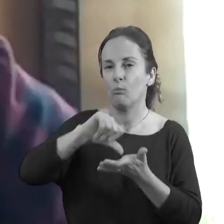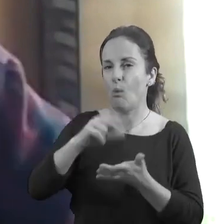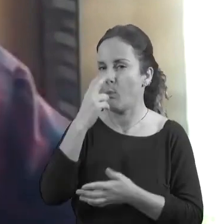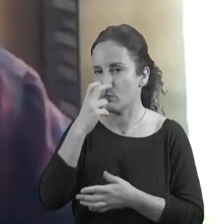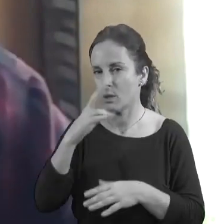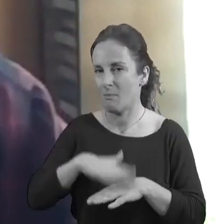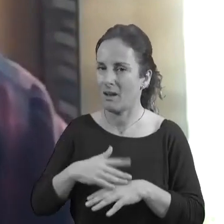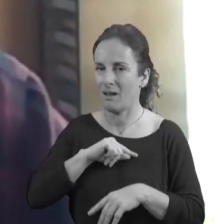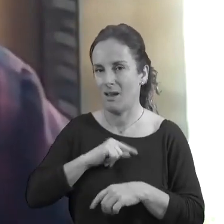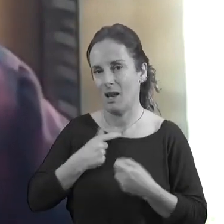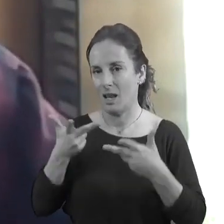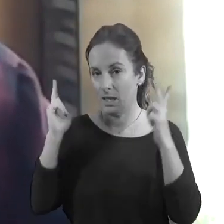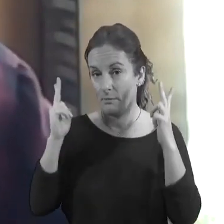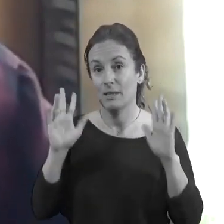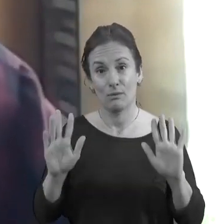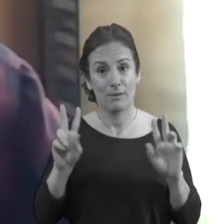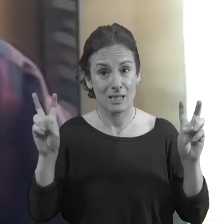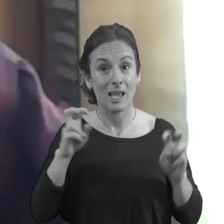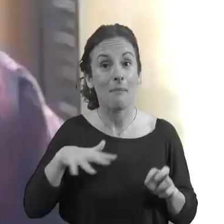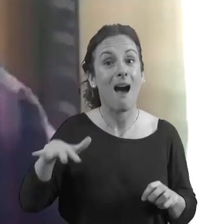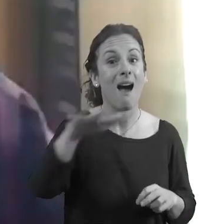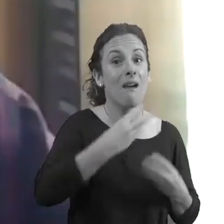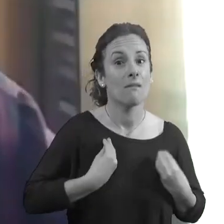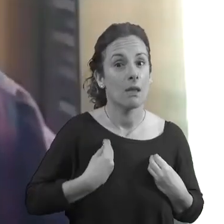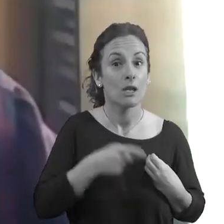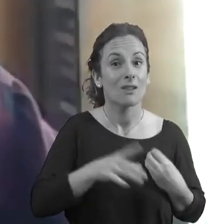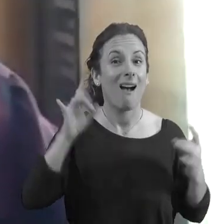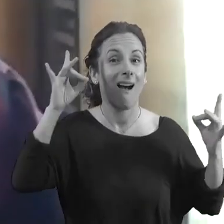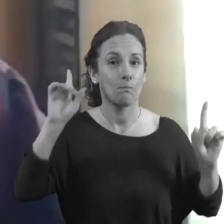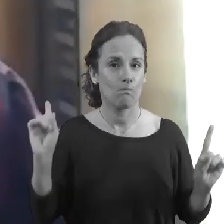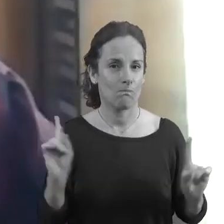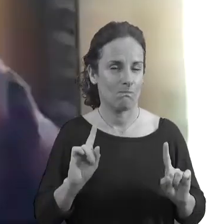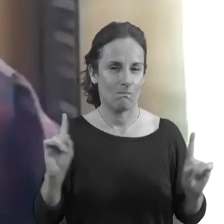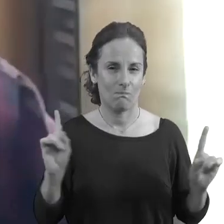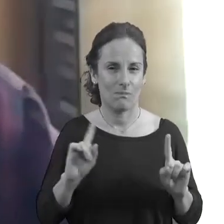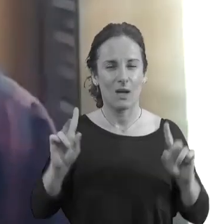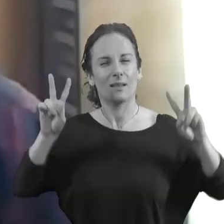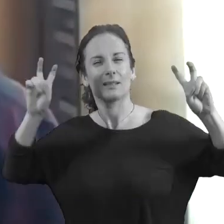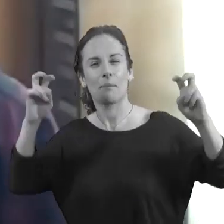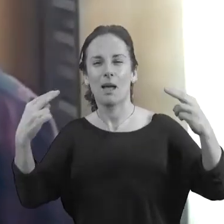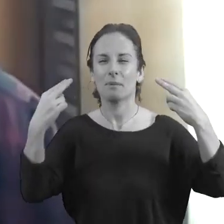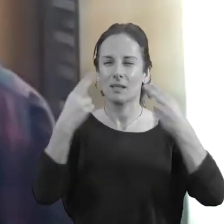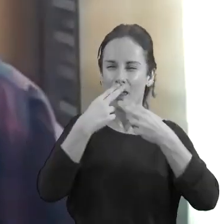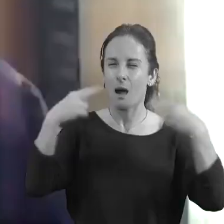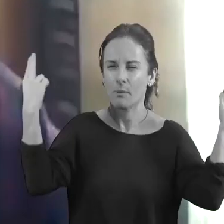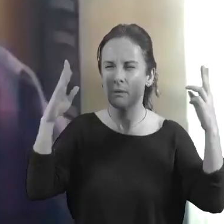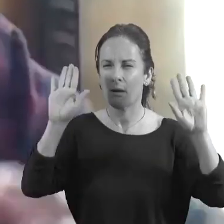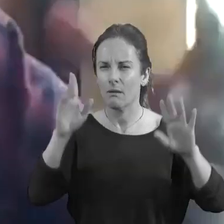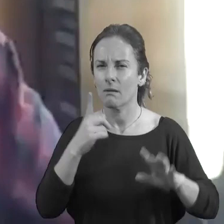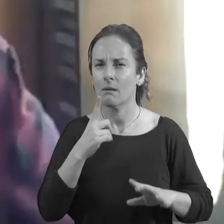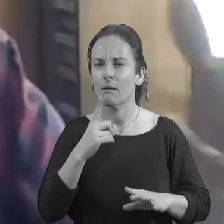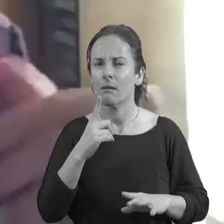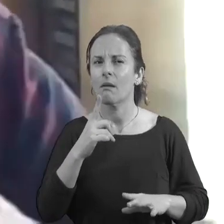Las cuestiones geográficas no son ninguna tontería para pensar todos estos temas, también de la visibilidad. No es igual ser visible en una gran